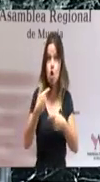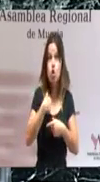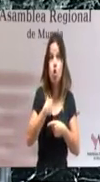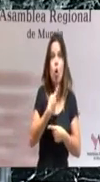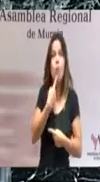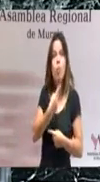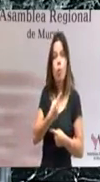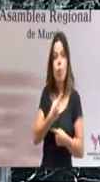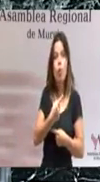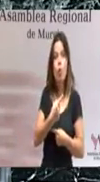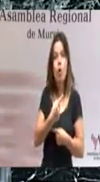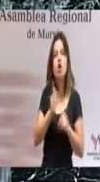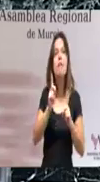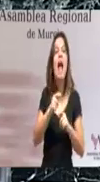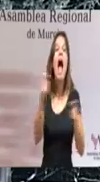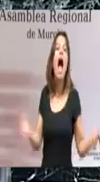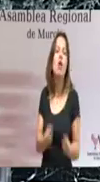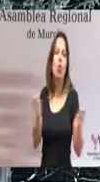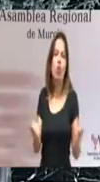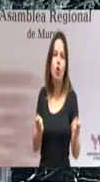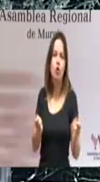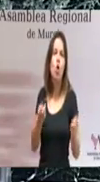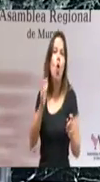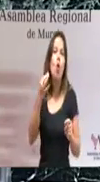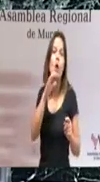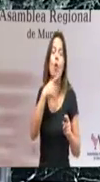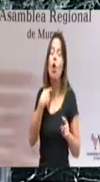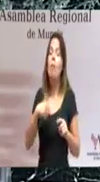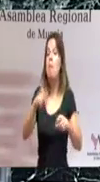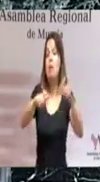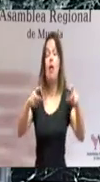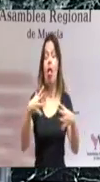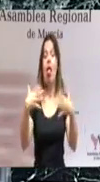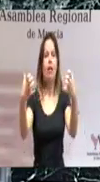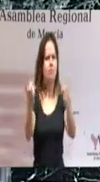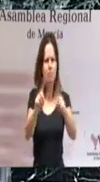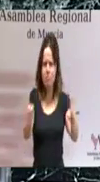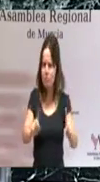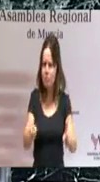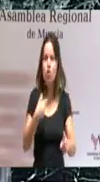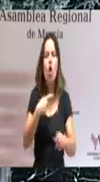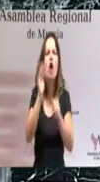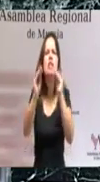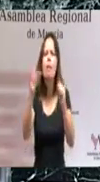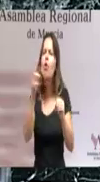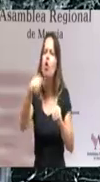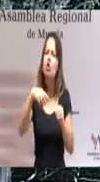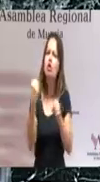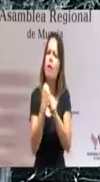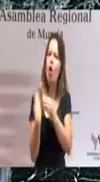hablo de anuncios exclusivamente de cara a la galería. Yo les voy a llamar para que trabajemos